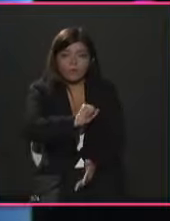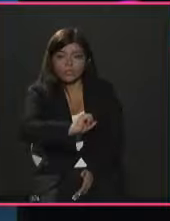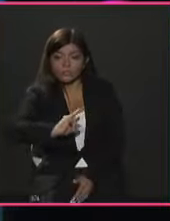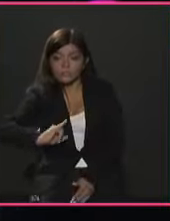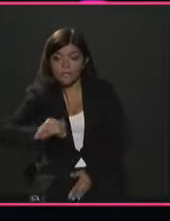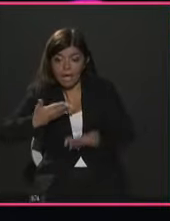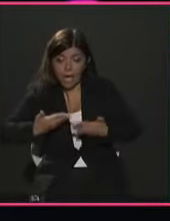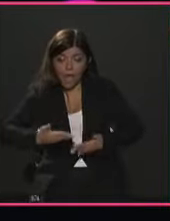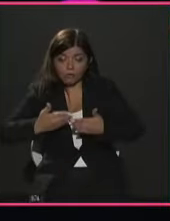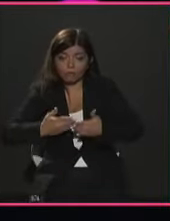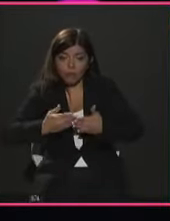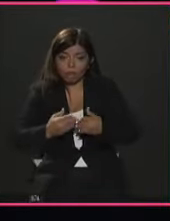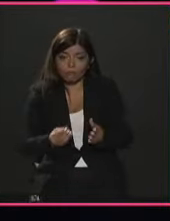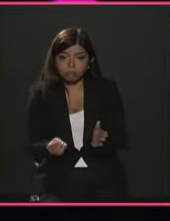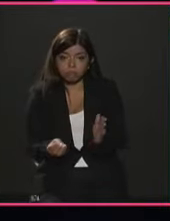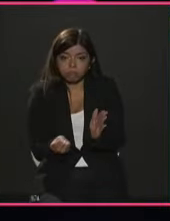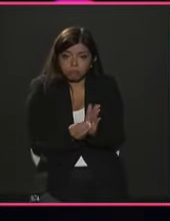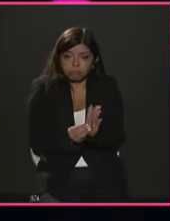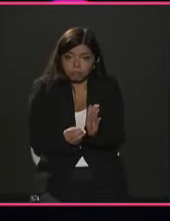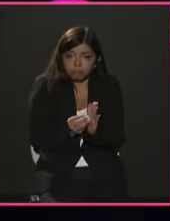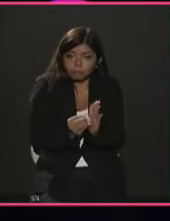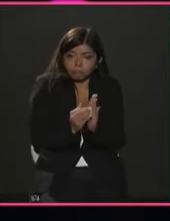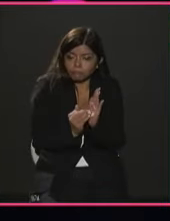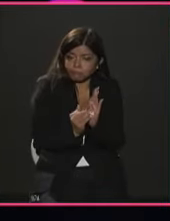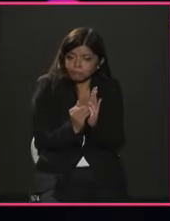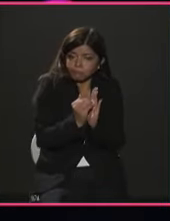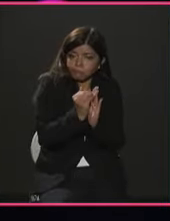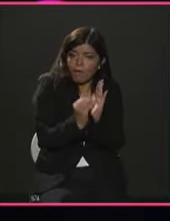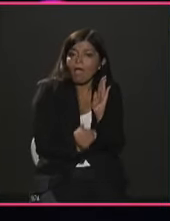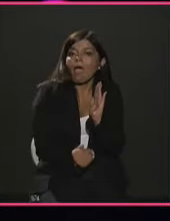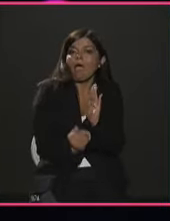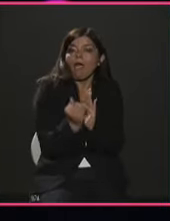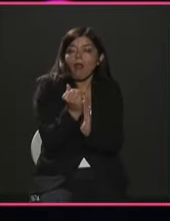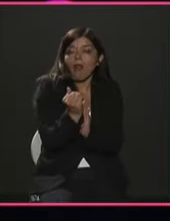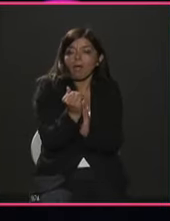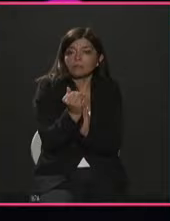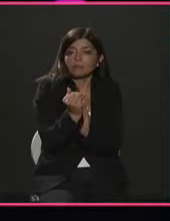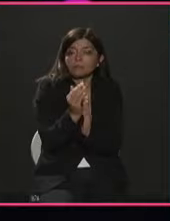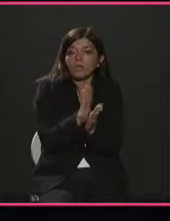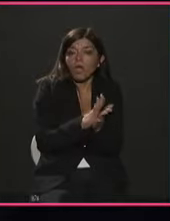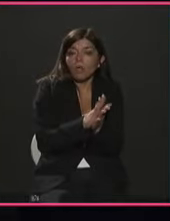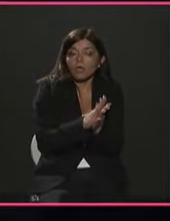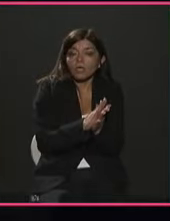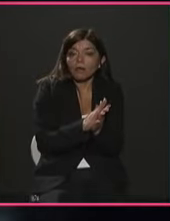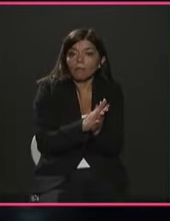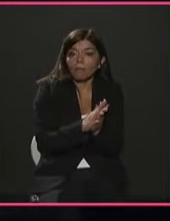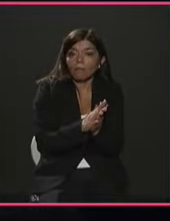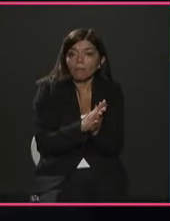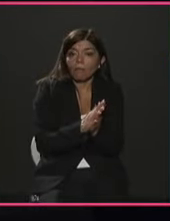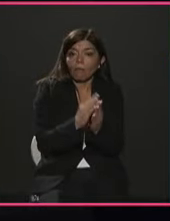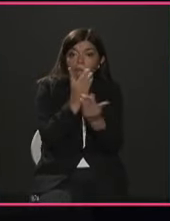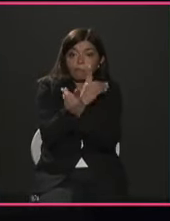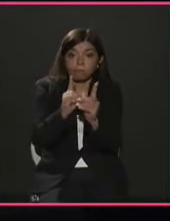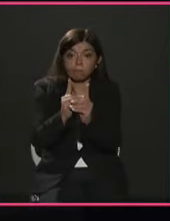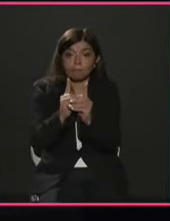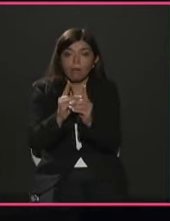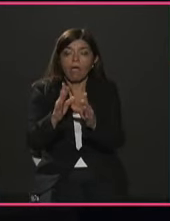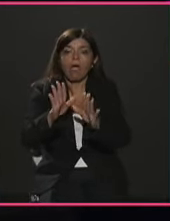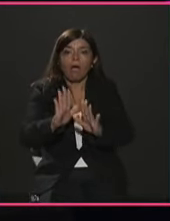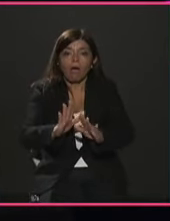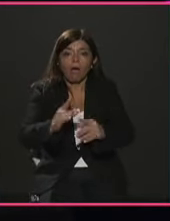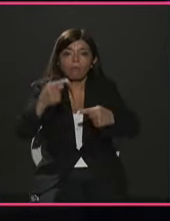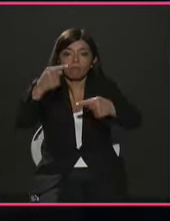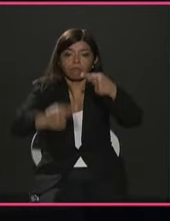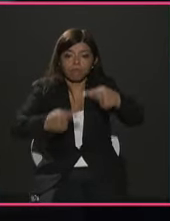actual está aumentando ampliando la desigualdad la acelerando la